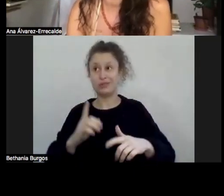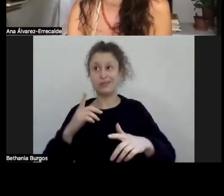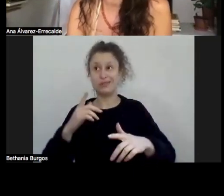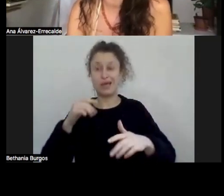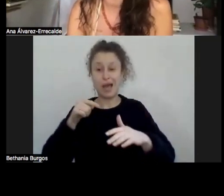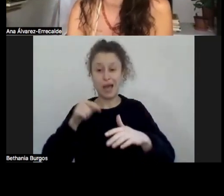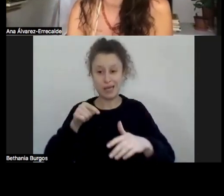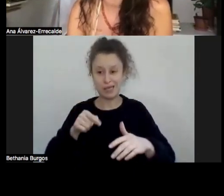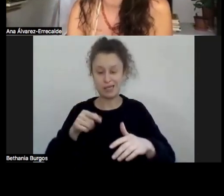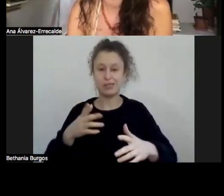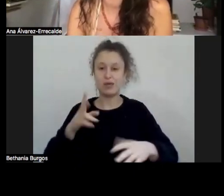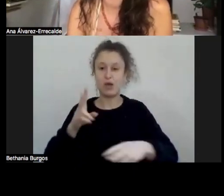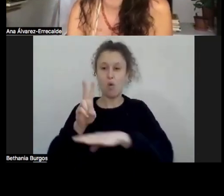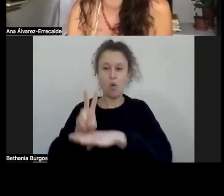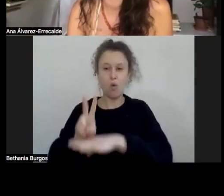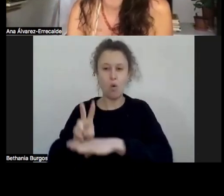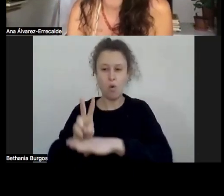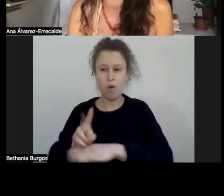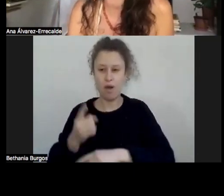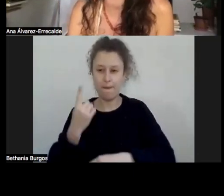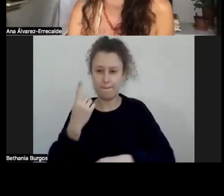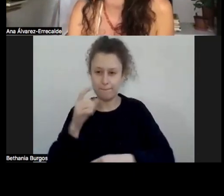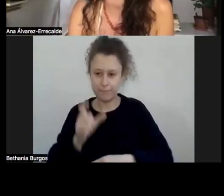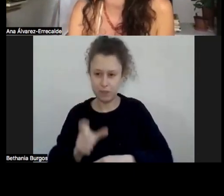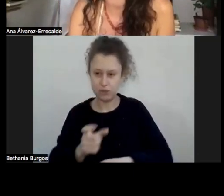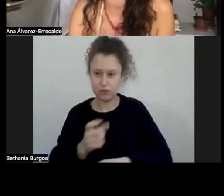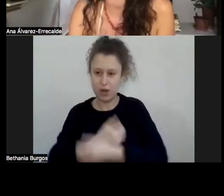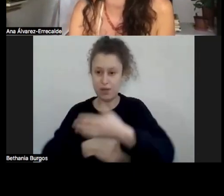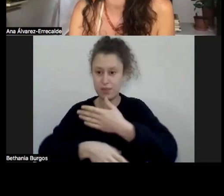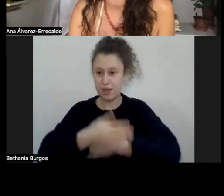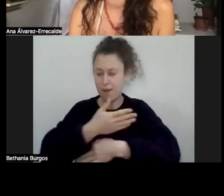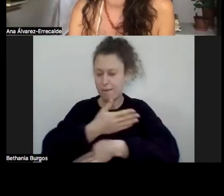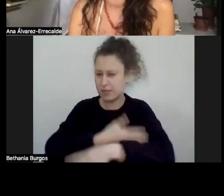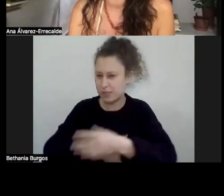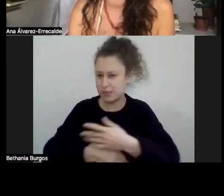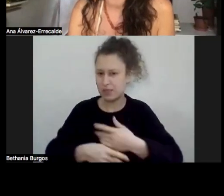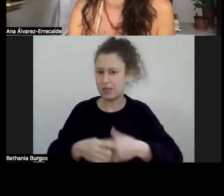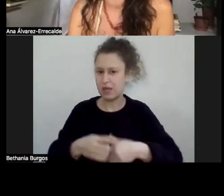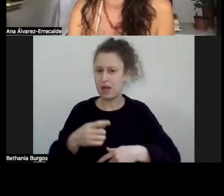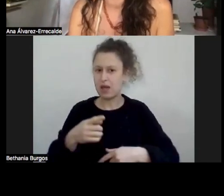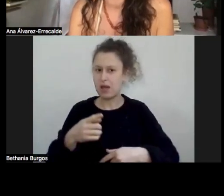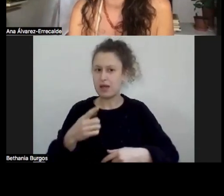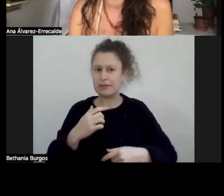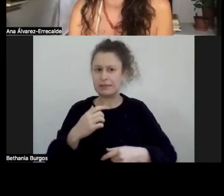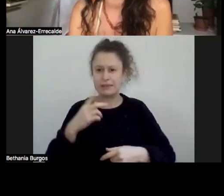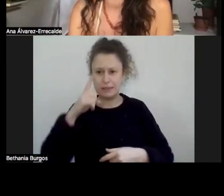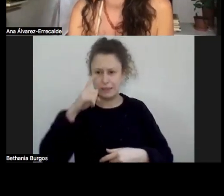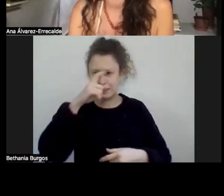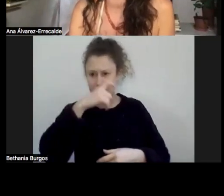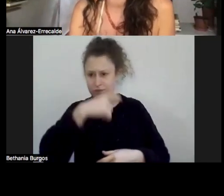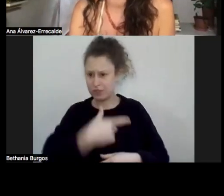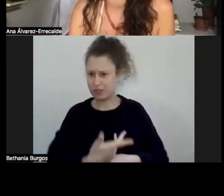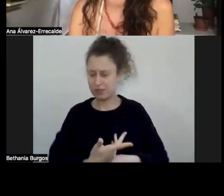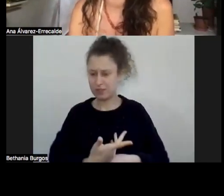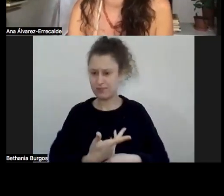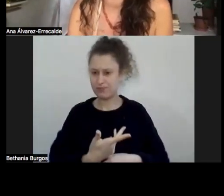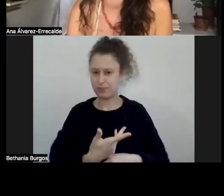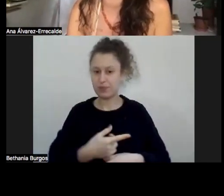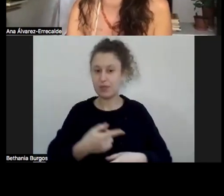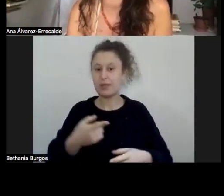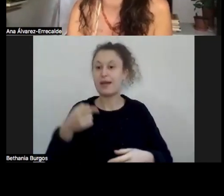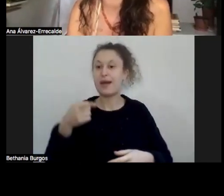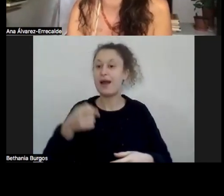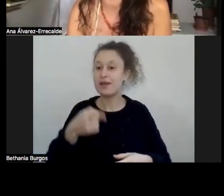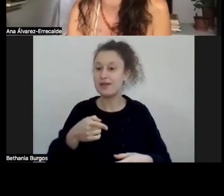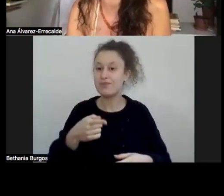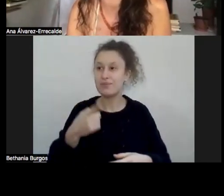¿no? Entonces, para que estas personas hayan podido sobrevivir, se ve que la comunidad